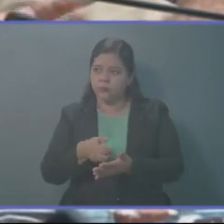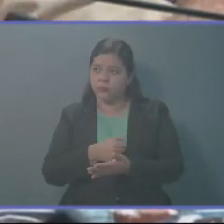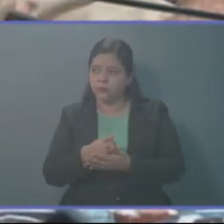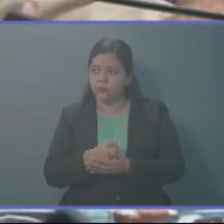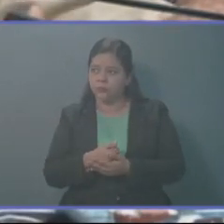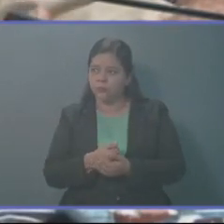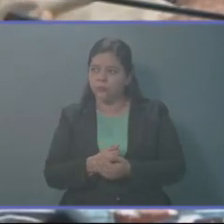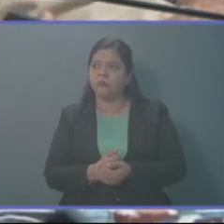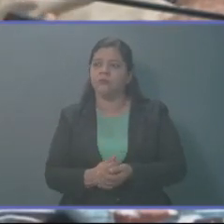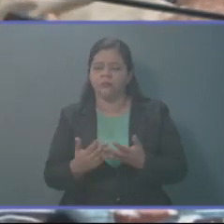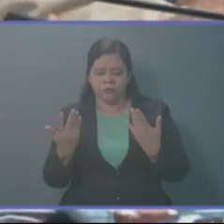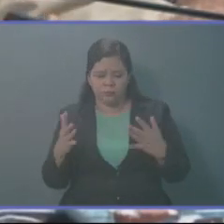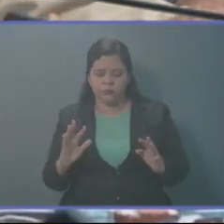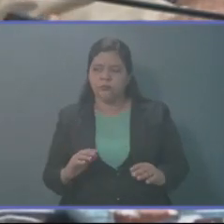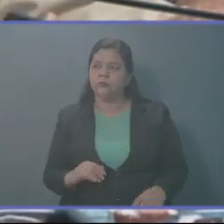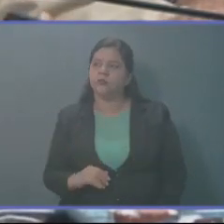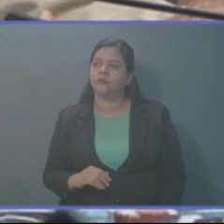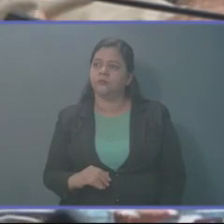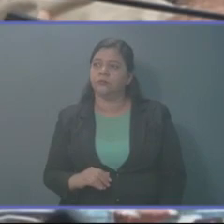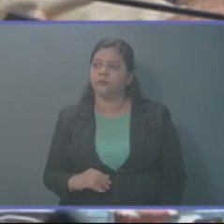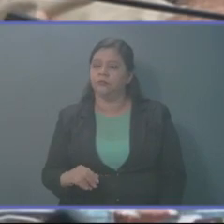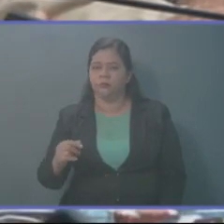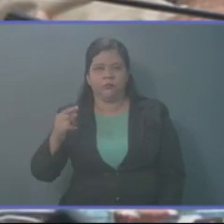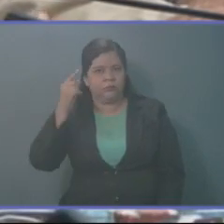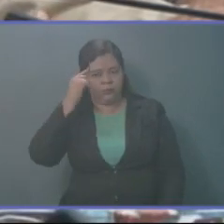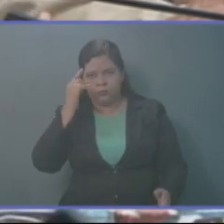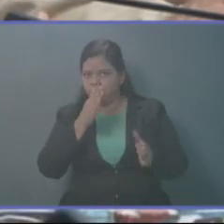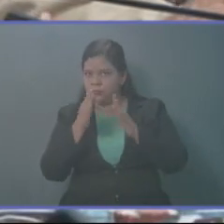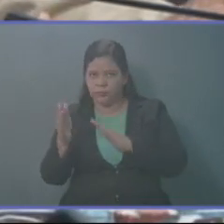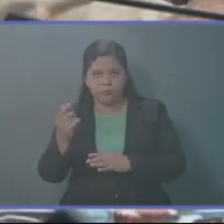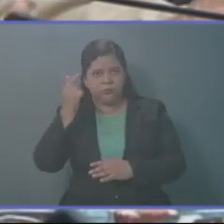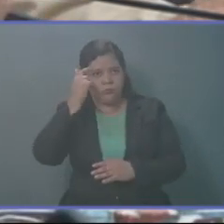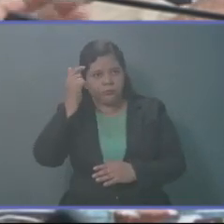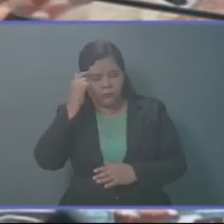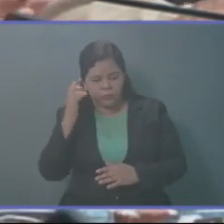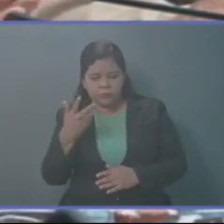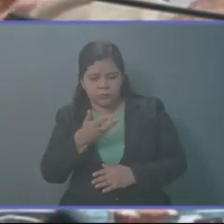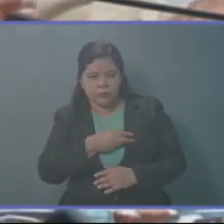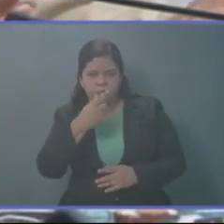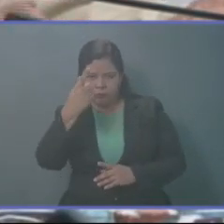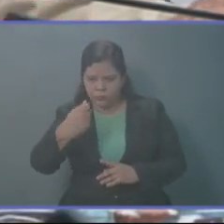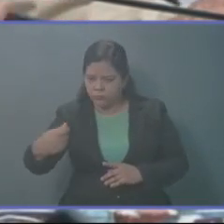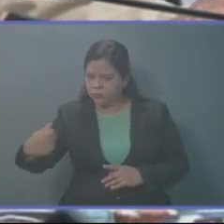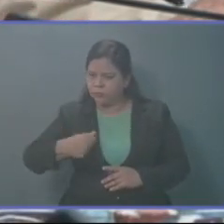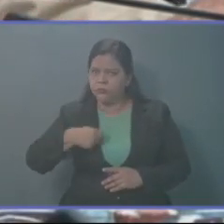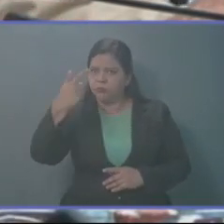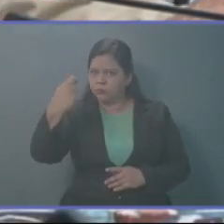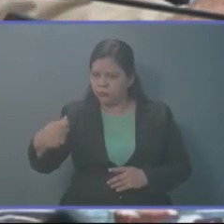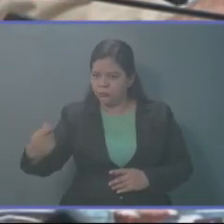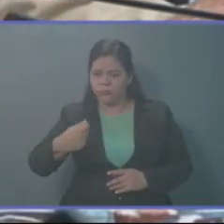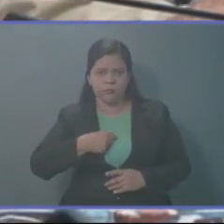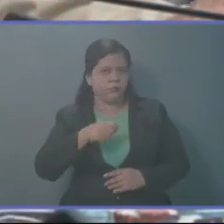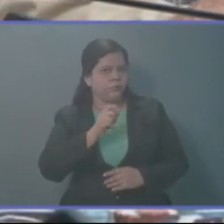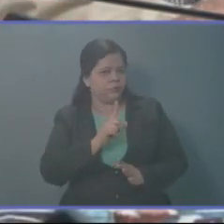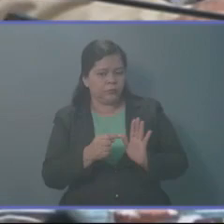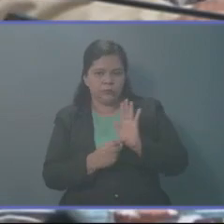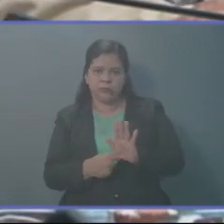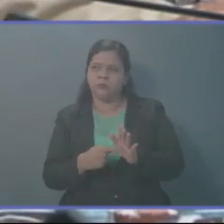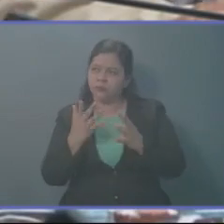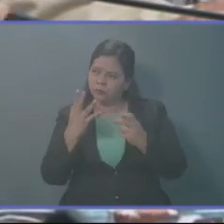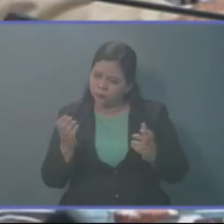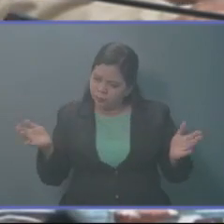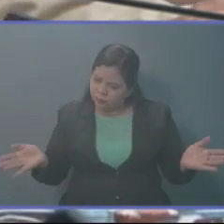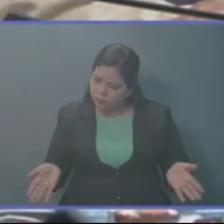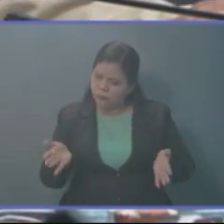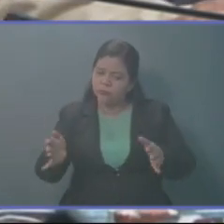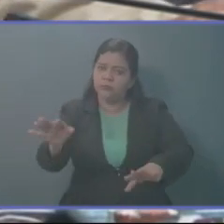nuestros impuestos. Pues sería ilógico pensar que los que tenemos nuestro salario no lo hayamos hecho. E invito a